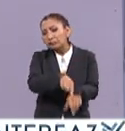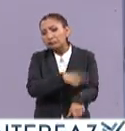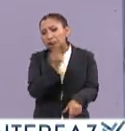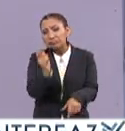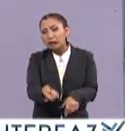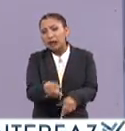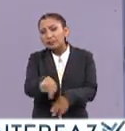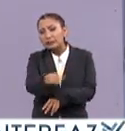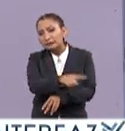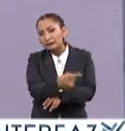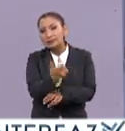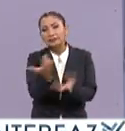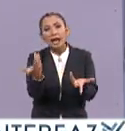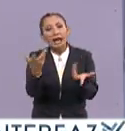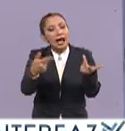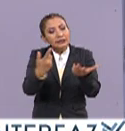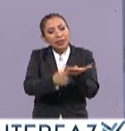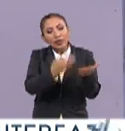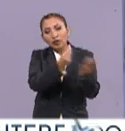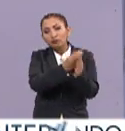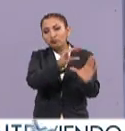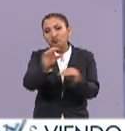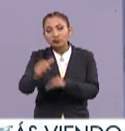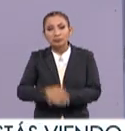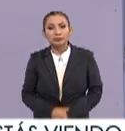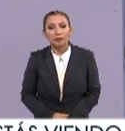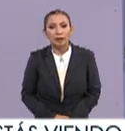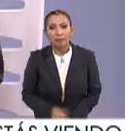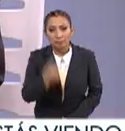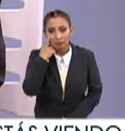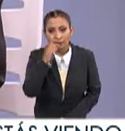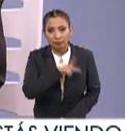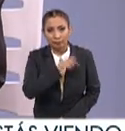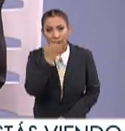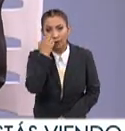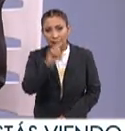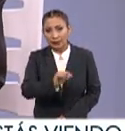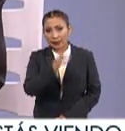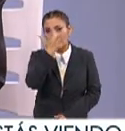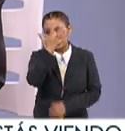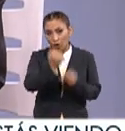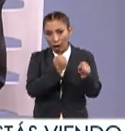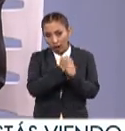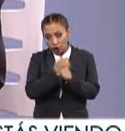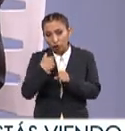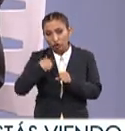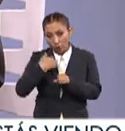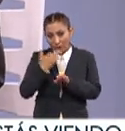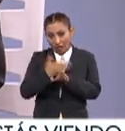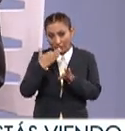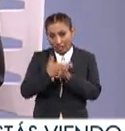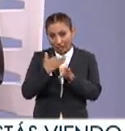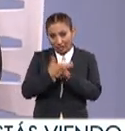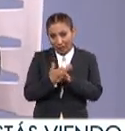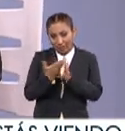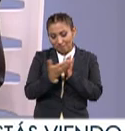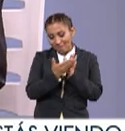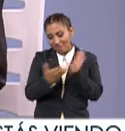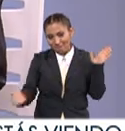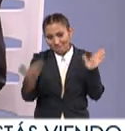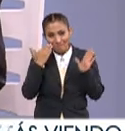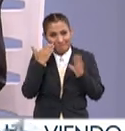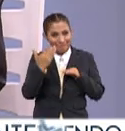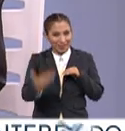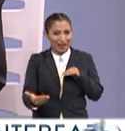a fondo qué es lo que se enseña en esta normal. Bueno, mi escuela tiene 75 años. Hoy estamos en este